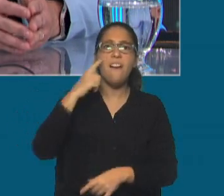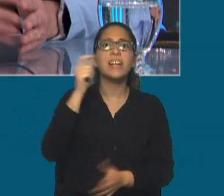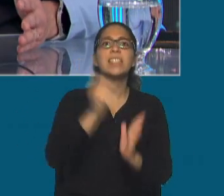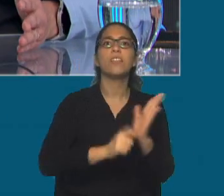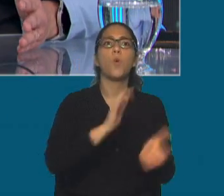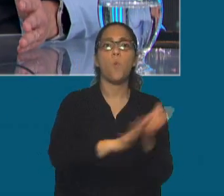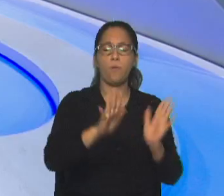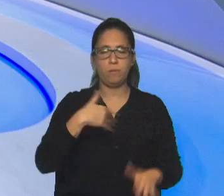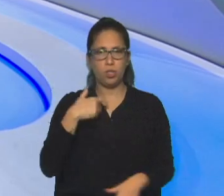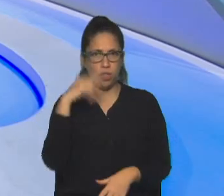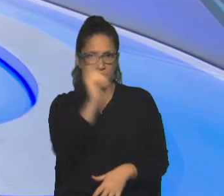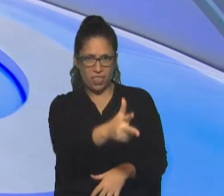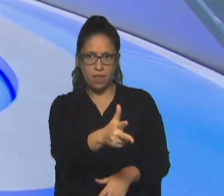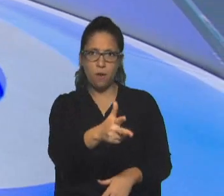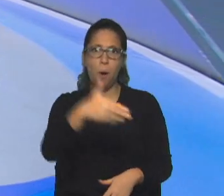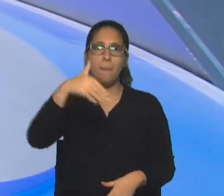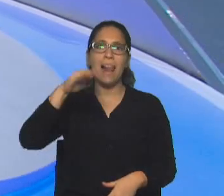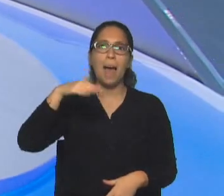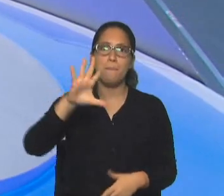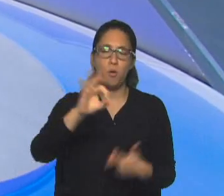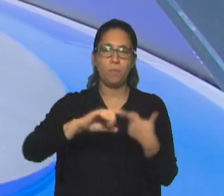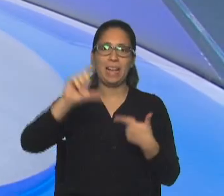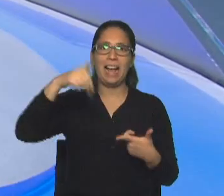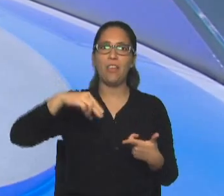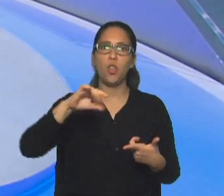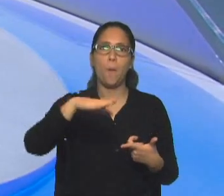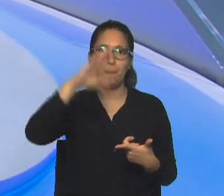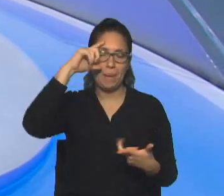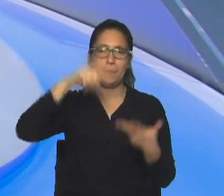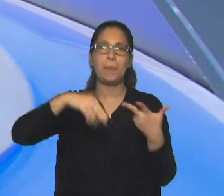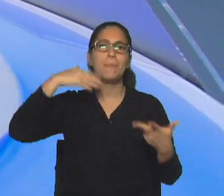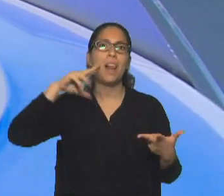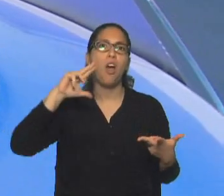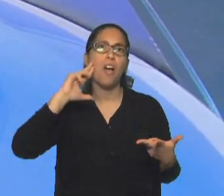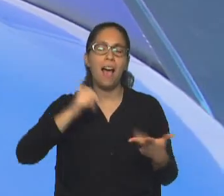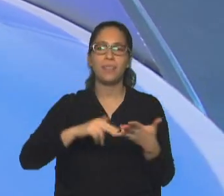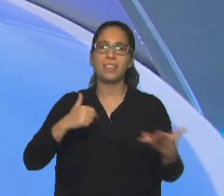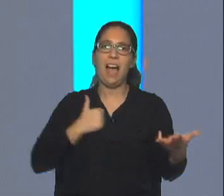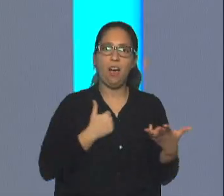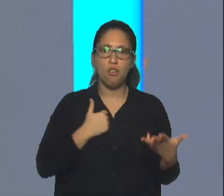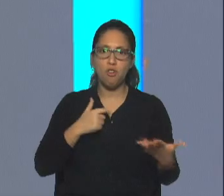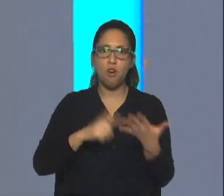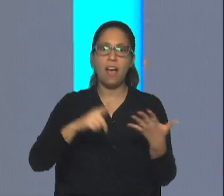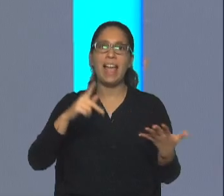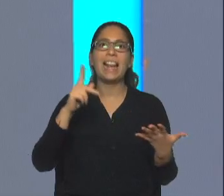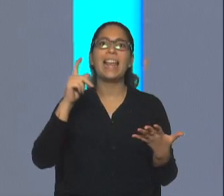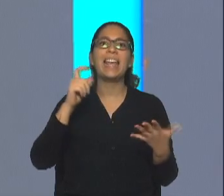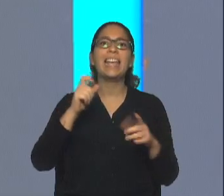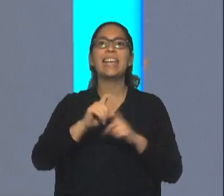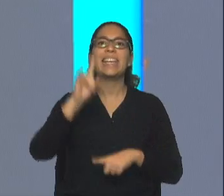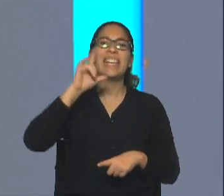Diana malambo candombe milonga tango hasta el mal llamado quilombo